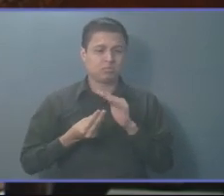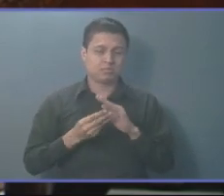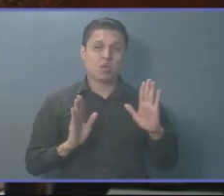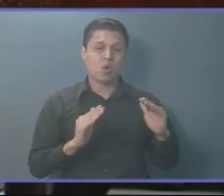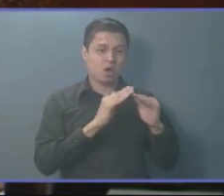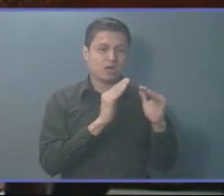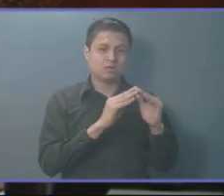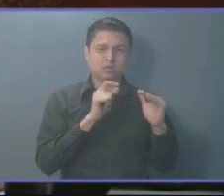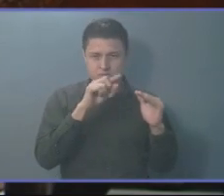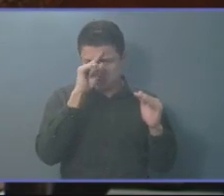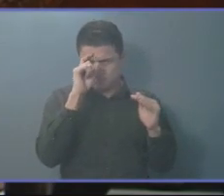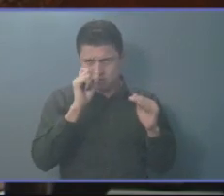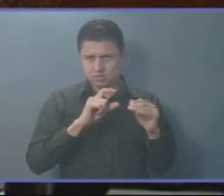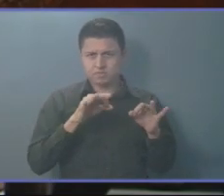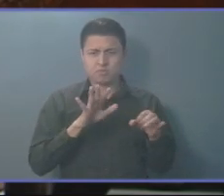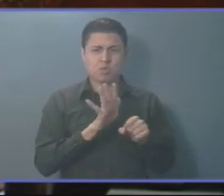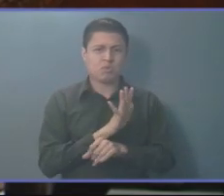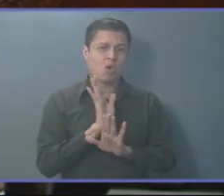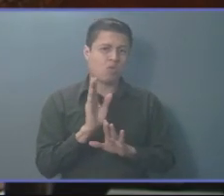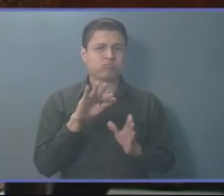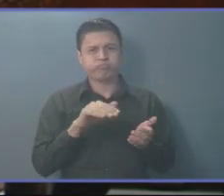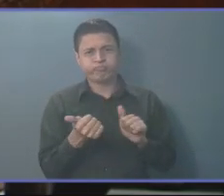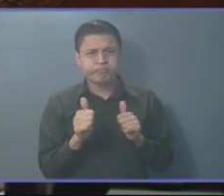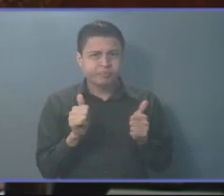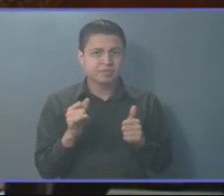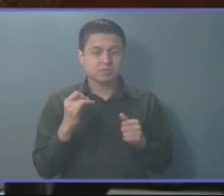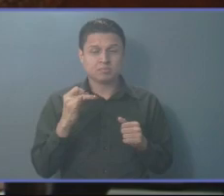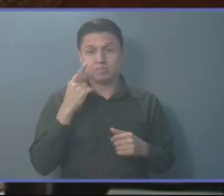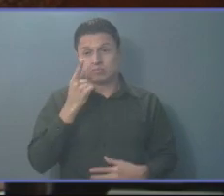casa de forma total o parcial